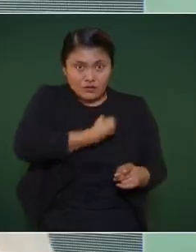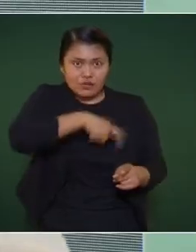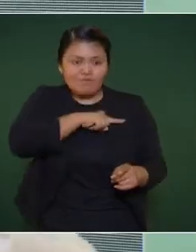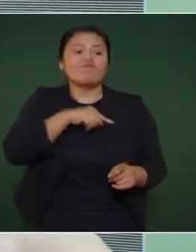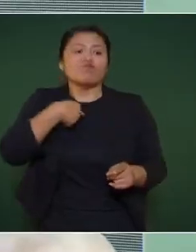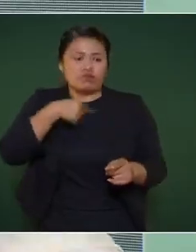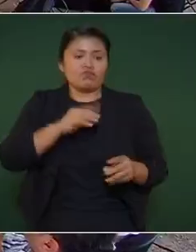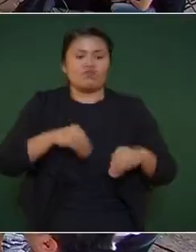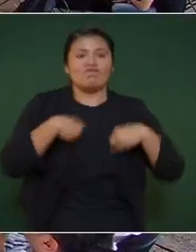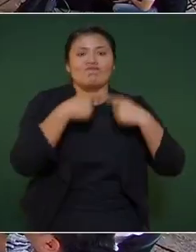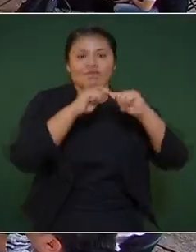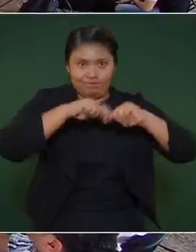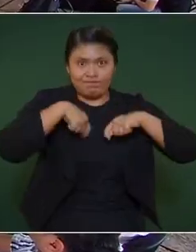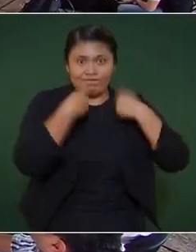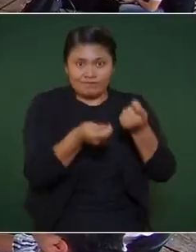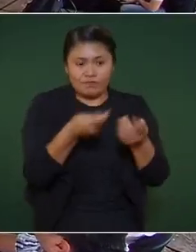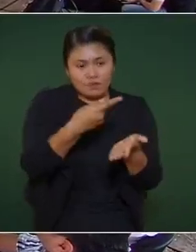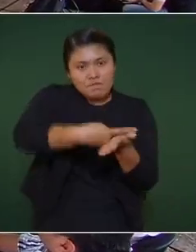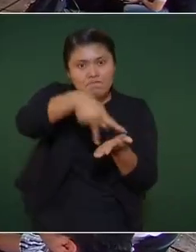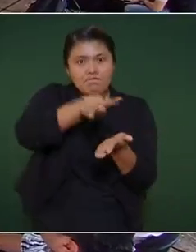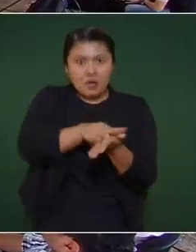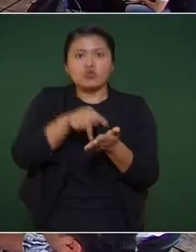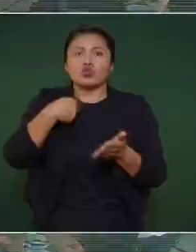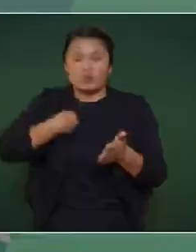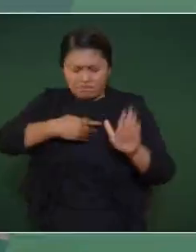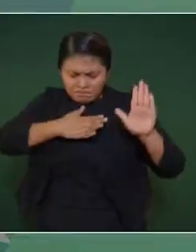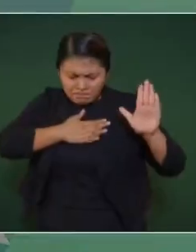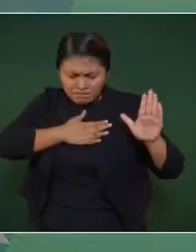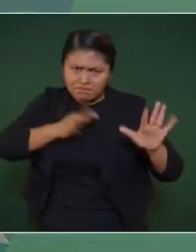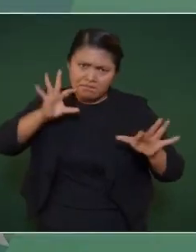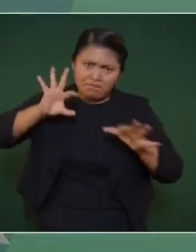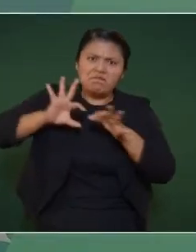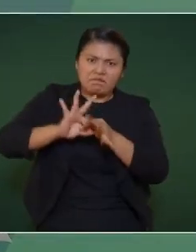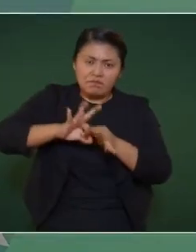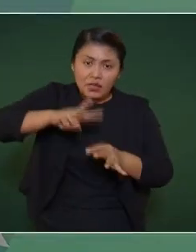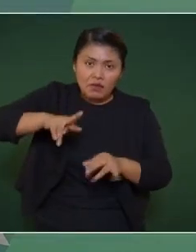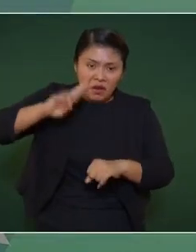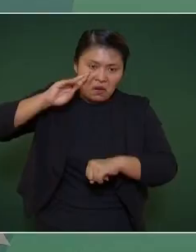Entonces, vamos a cumplir con